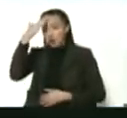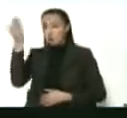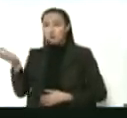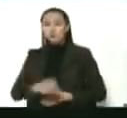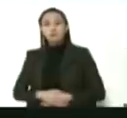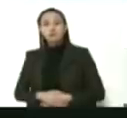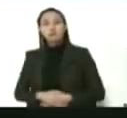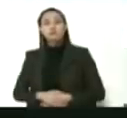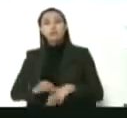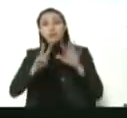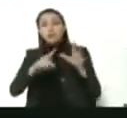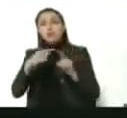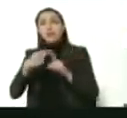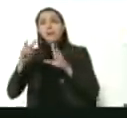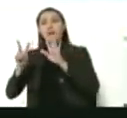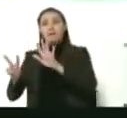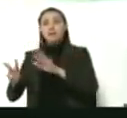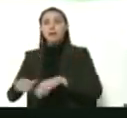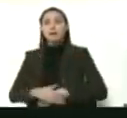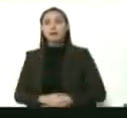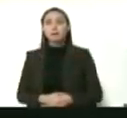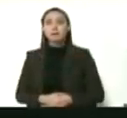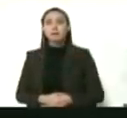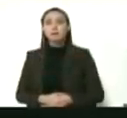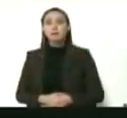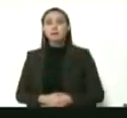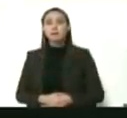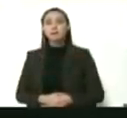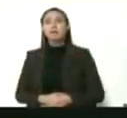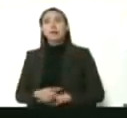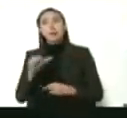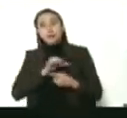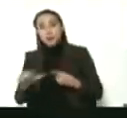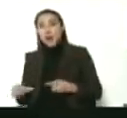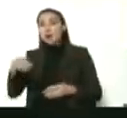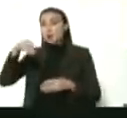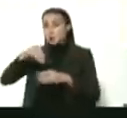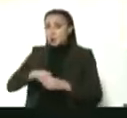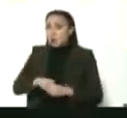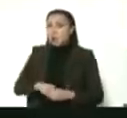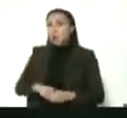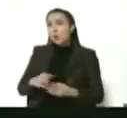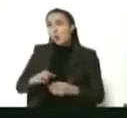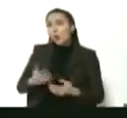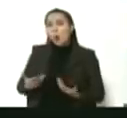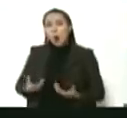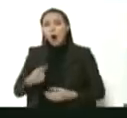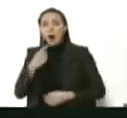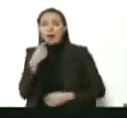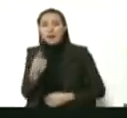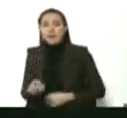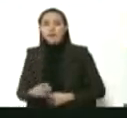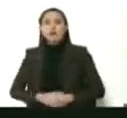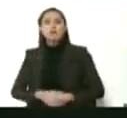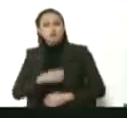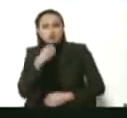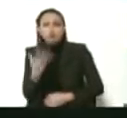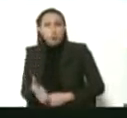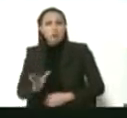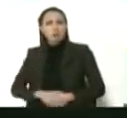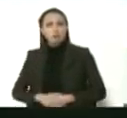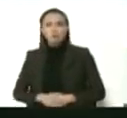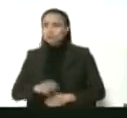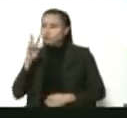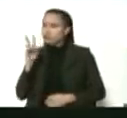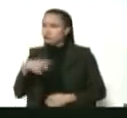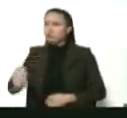Método 7+7. Los 7 días de cuarentena esta semana, yo puedo decir que estuvieron bien.